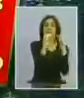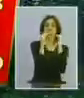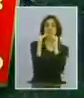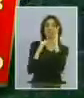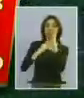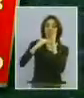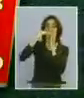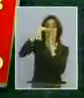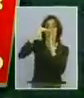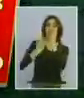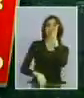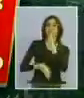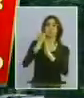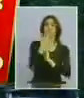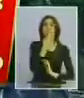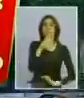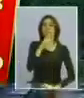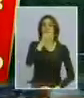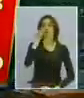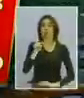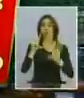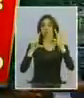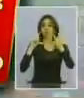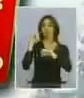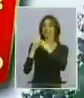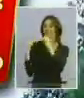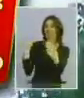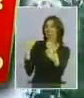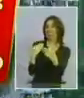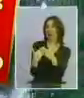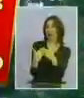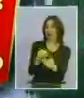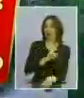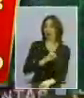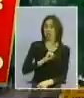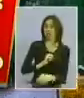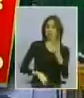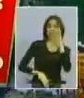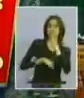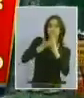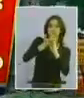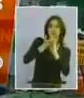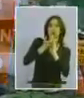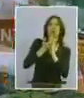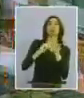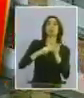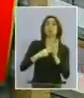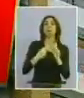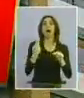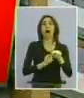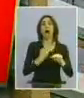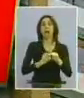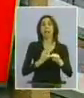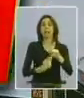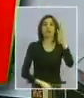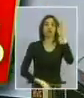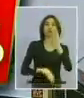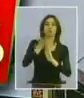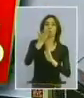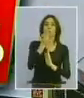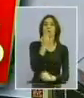departamentos subió un 28% en los últimos 7 años en la capital. Alza, que también golpea los arriendos, que han subido